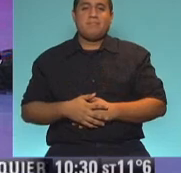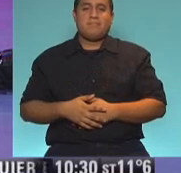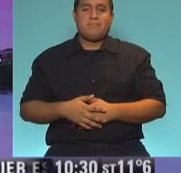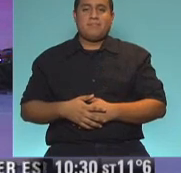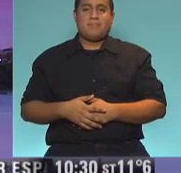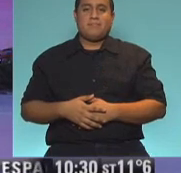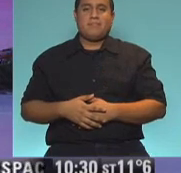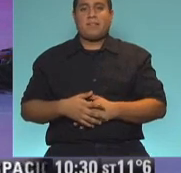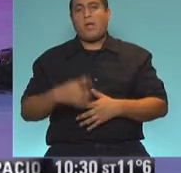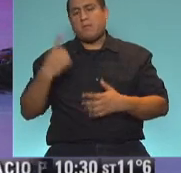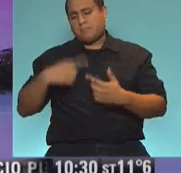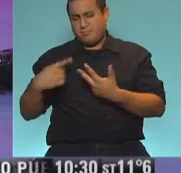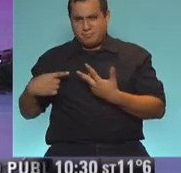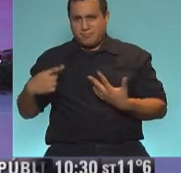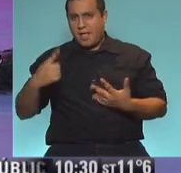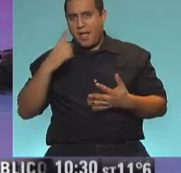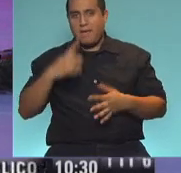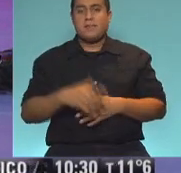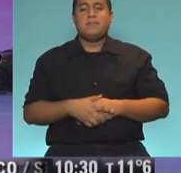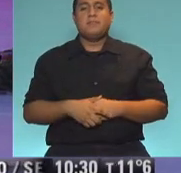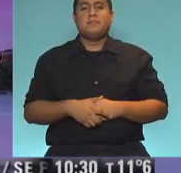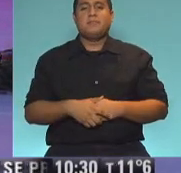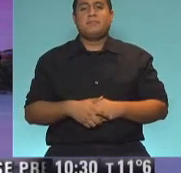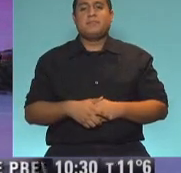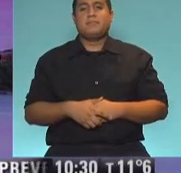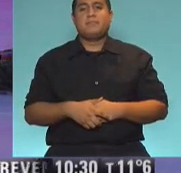de cosas acá. Miren, miren, miren.